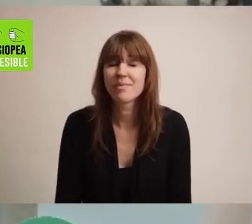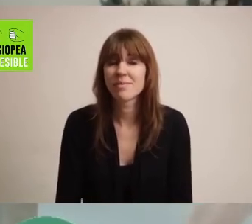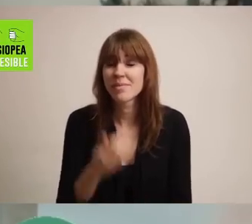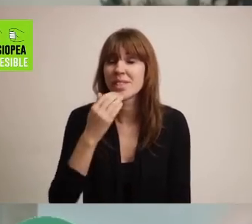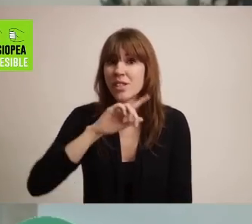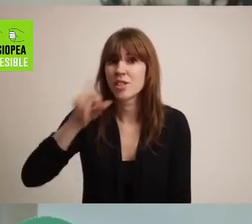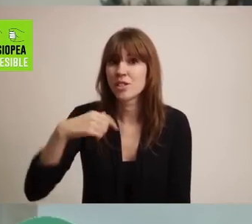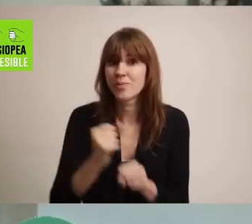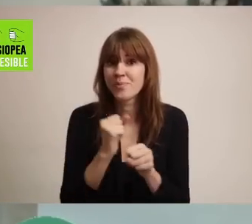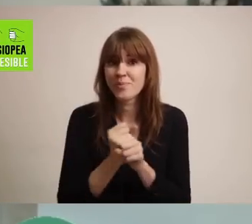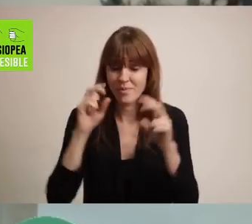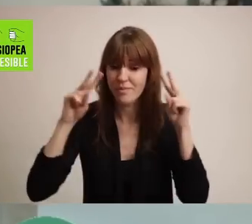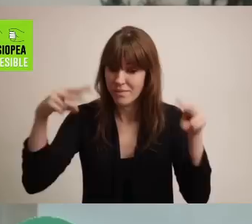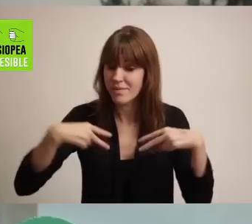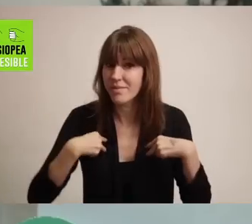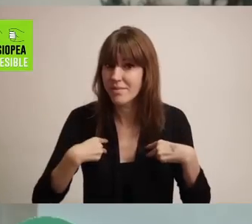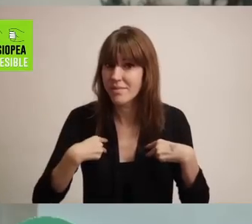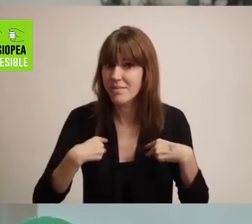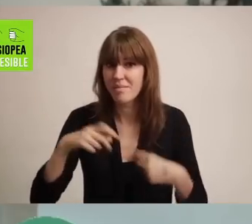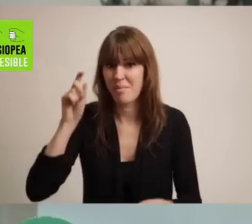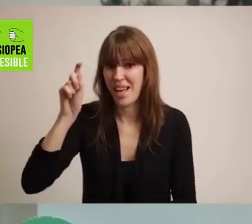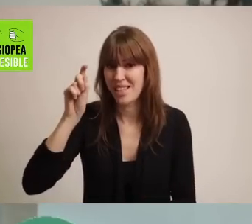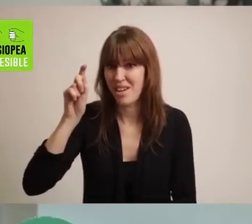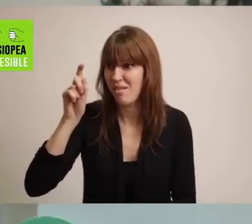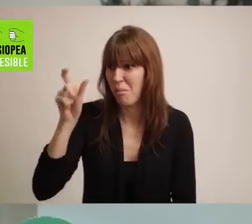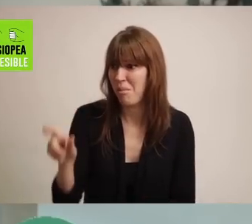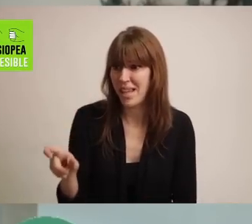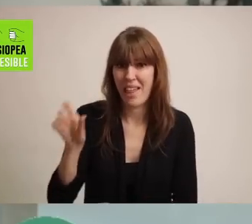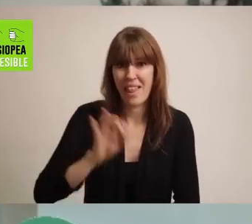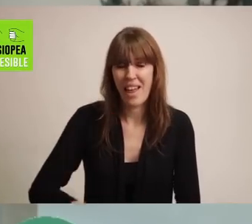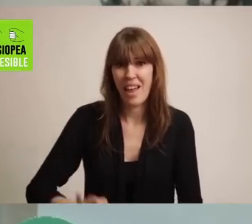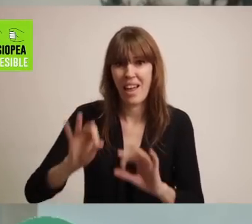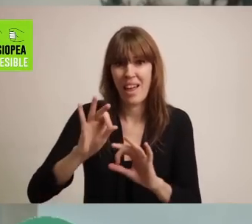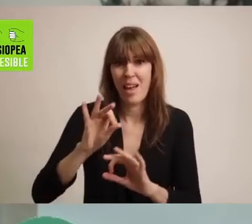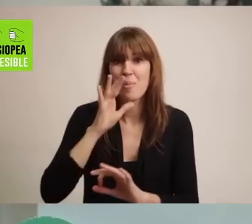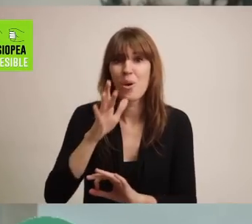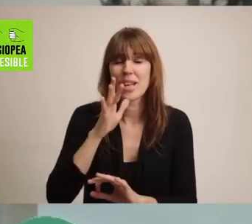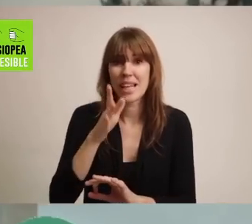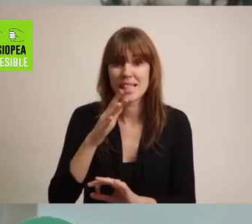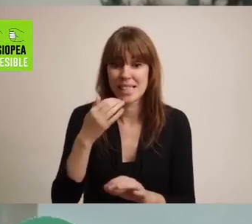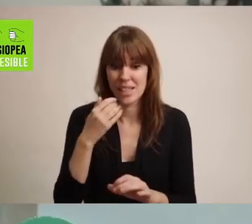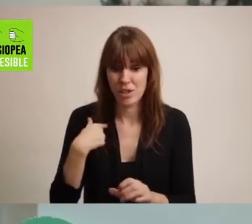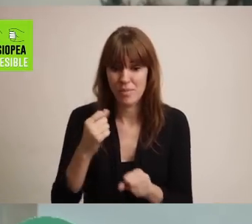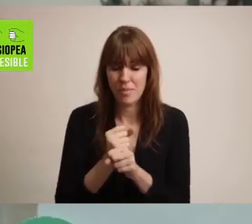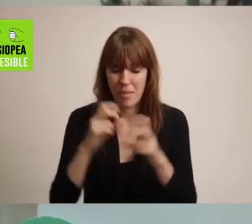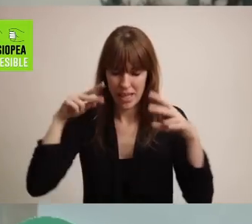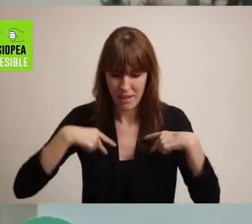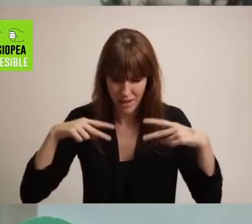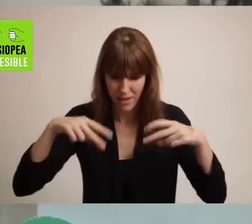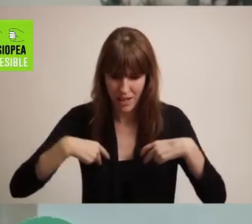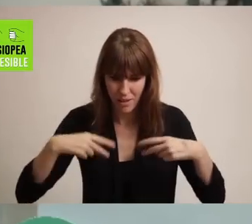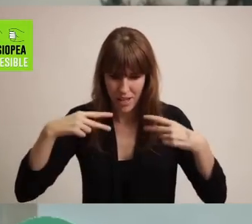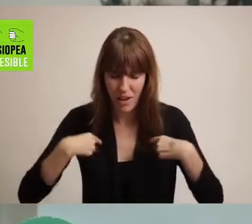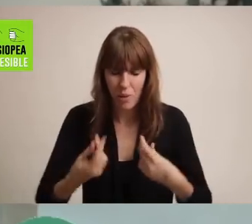si nos hemos trabajado mucho, tampoco consideramos que seamos maestros de nada, porque cuando uno más se trabaja, más se da cuenta de lo mucho